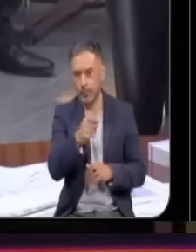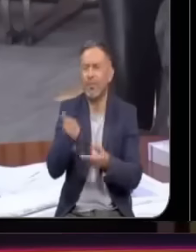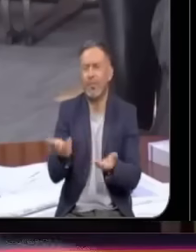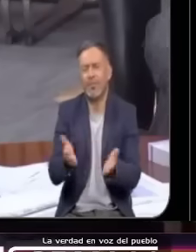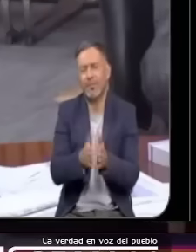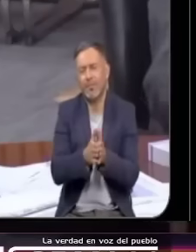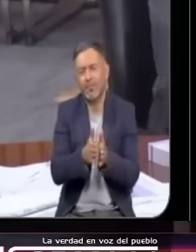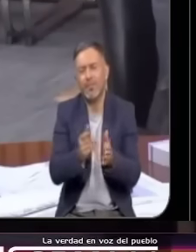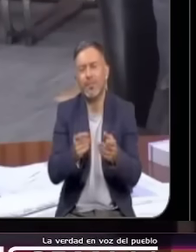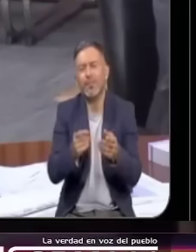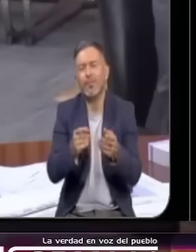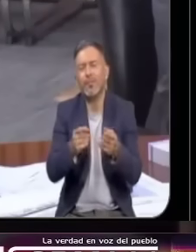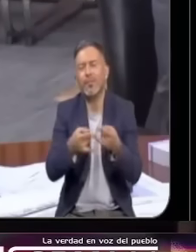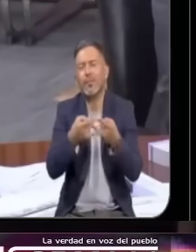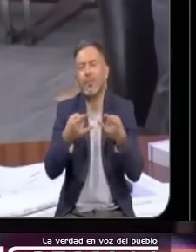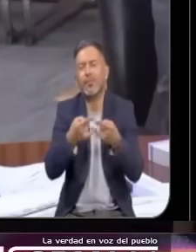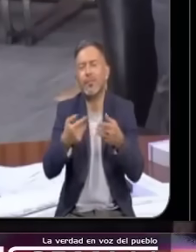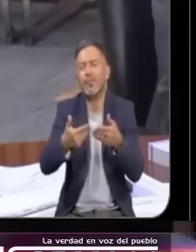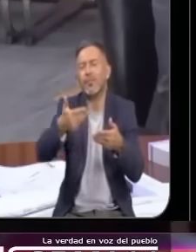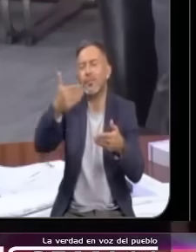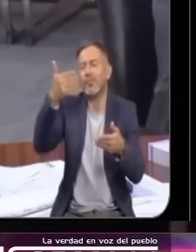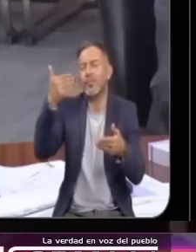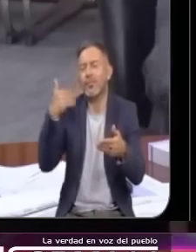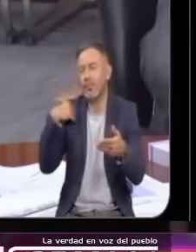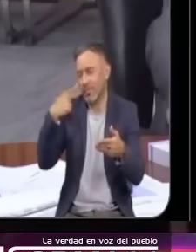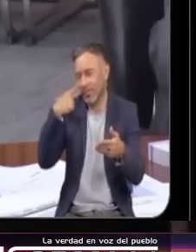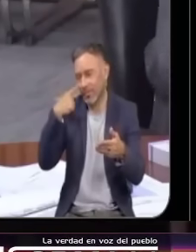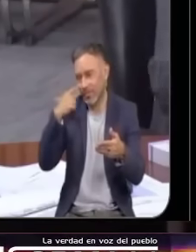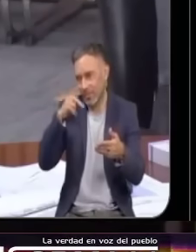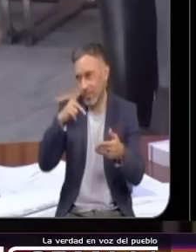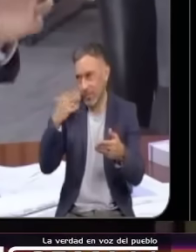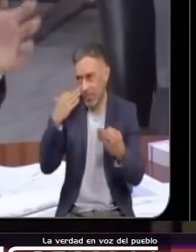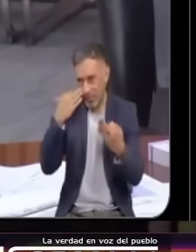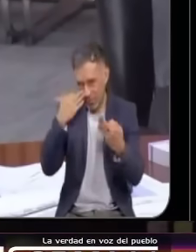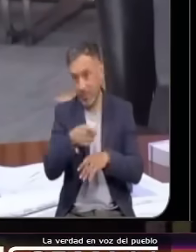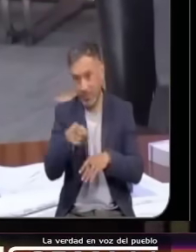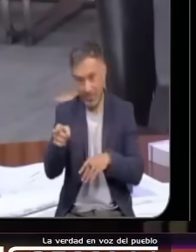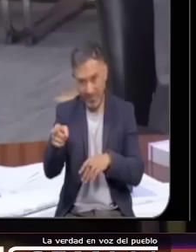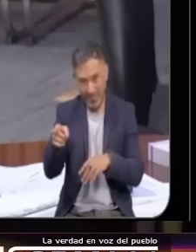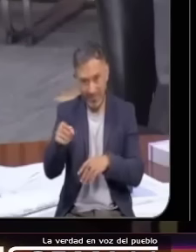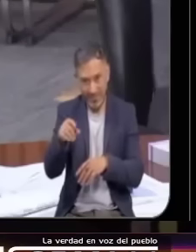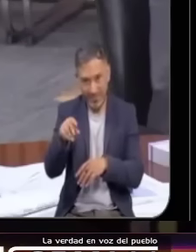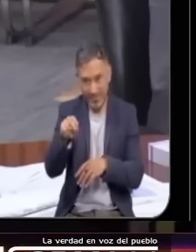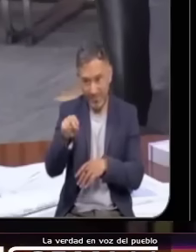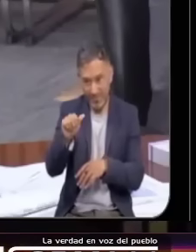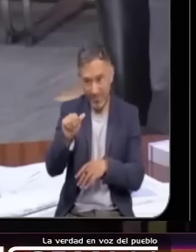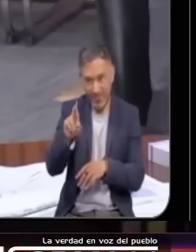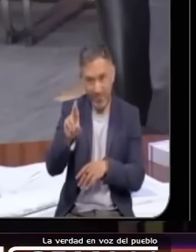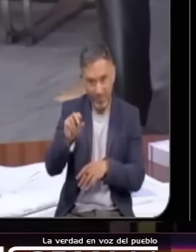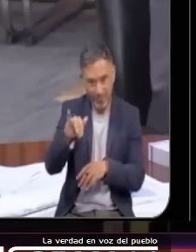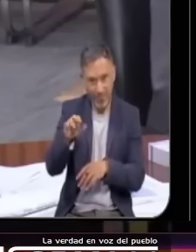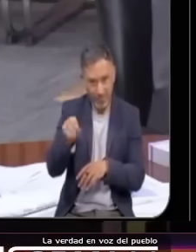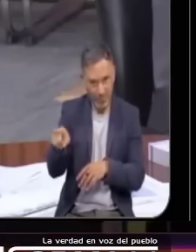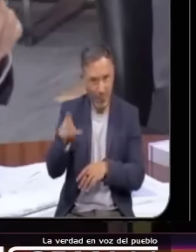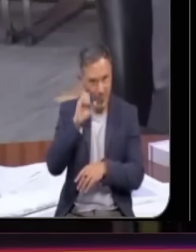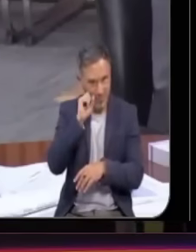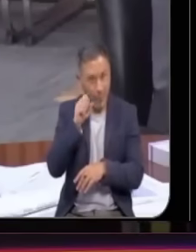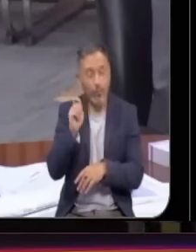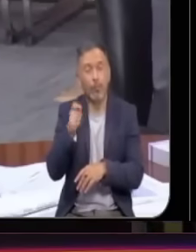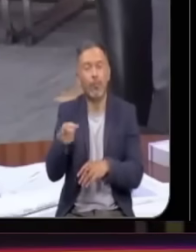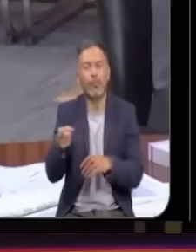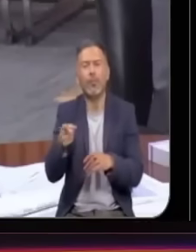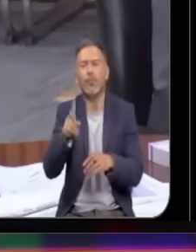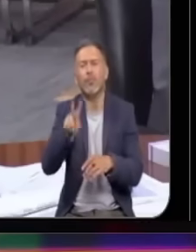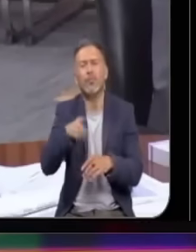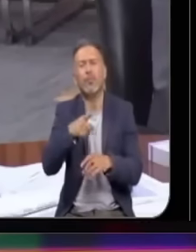PAN. Traje un elemento que yo creo que va a ilustrarnos, que además se la pasa acusando a todo mundo